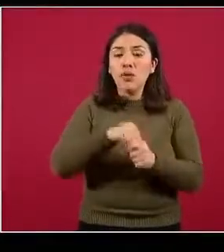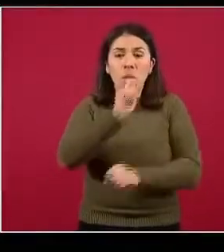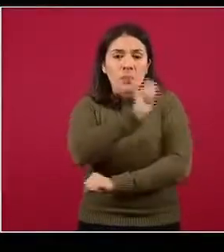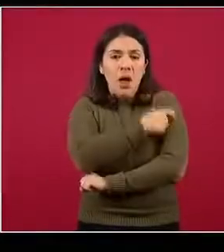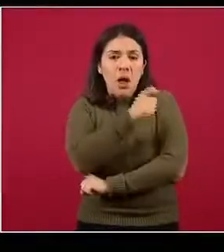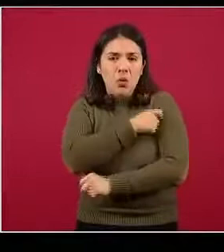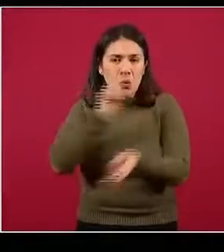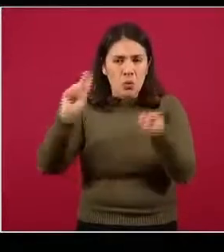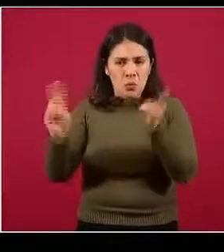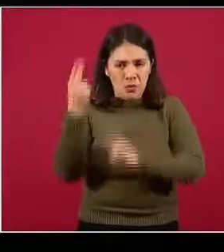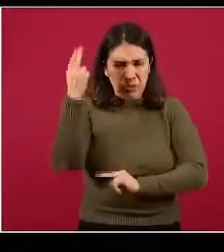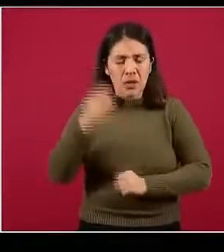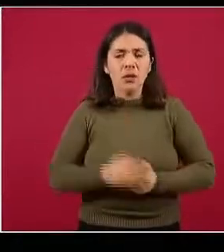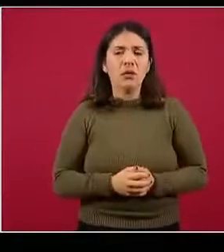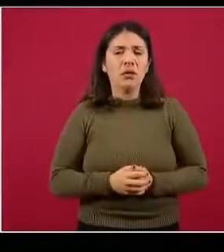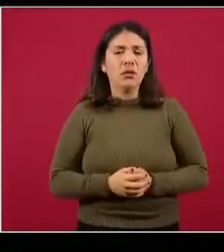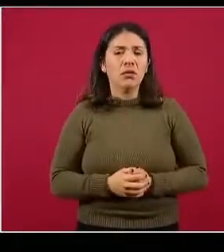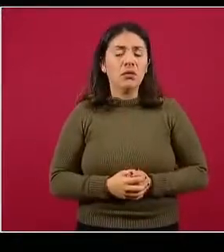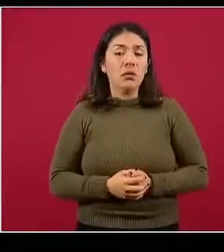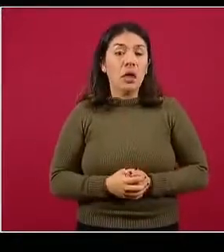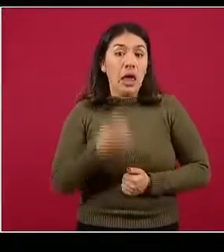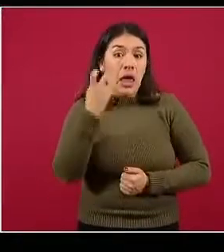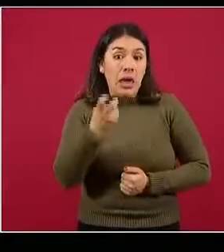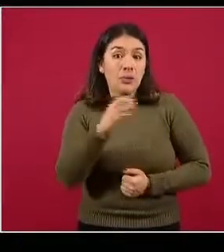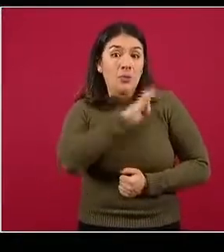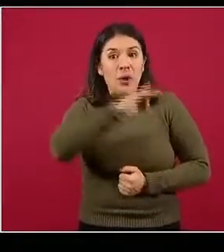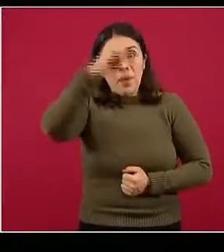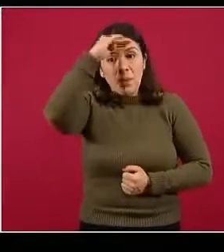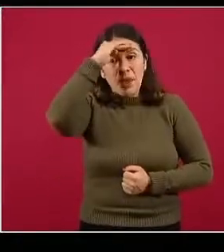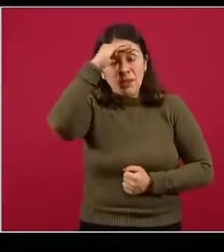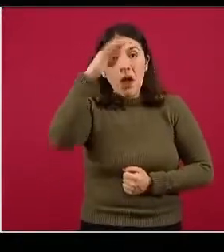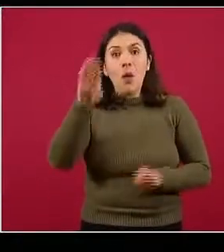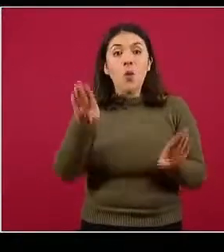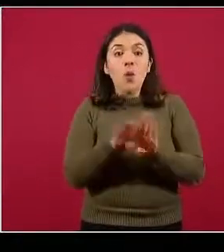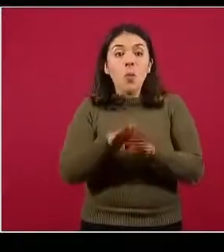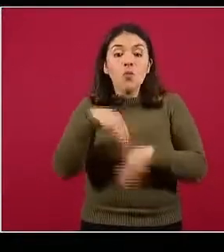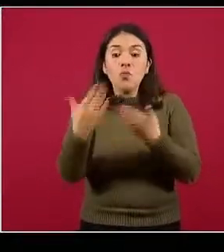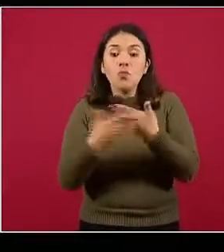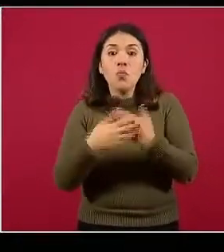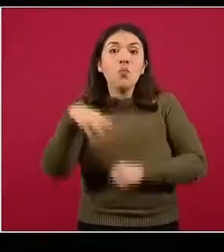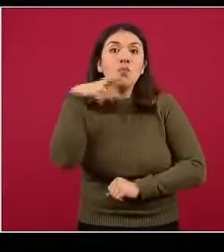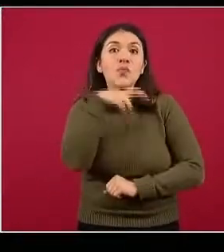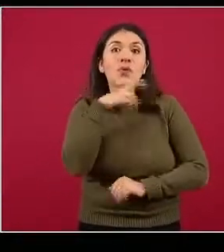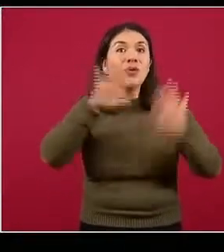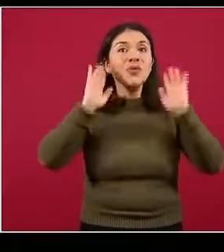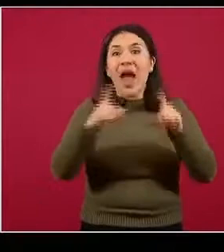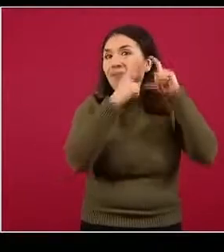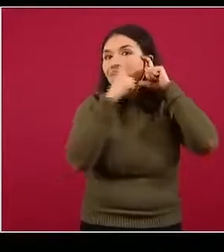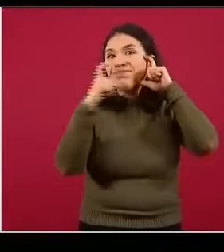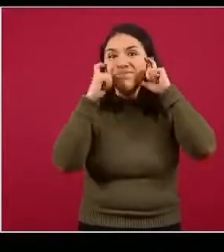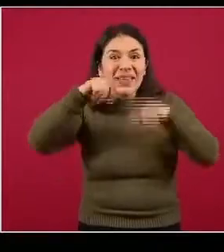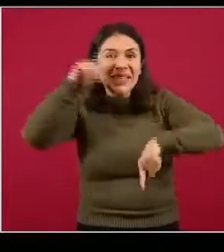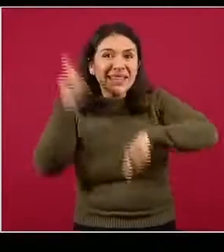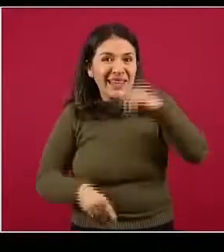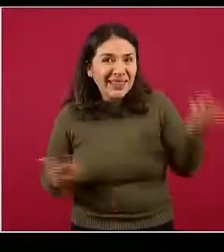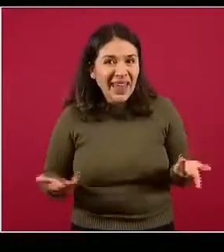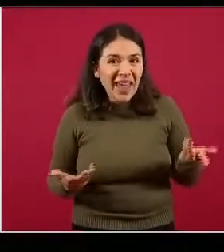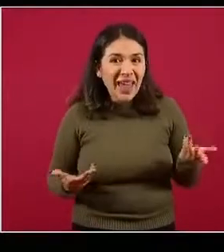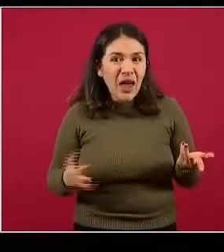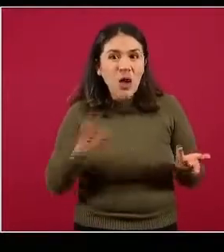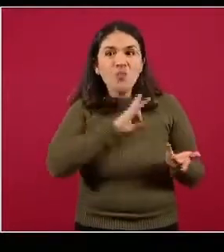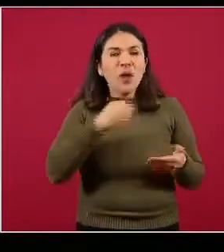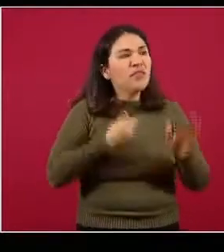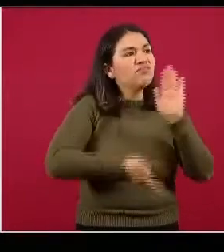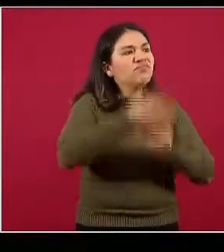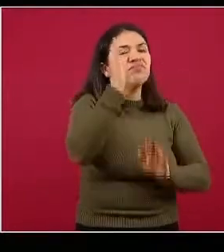¿no? Eso significaría que pronto estaríamos sin cubrebocas, estaríamos sin estar yendo a nuestro